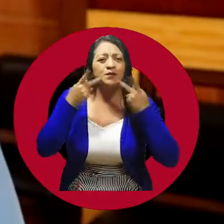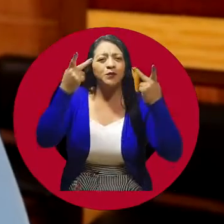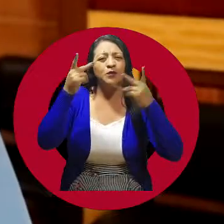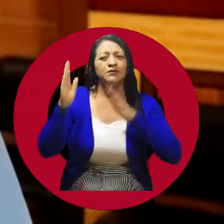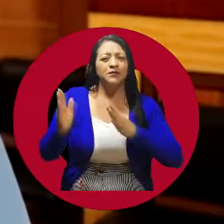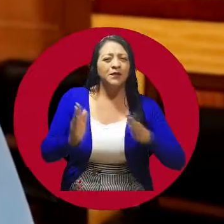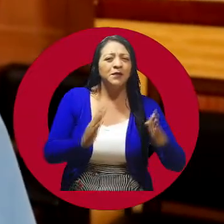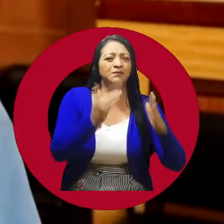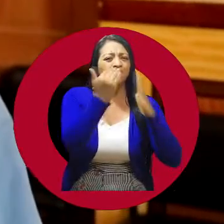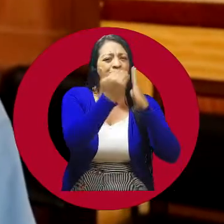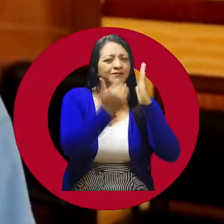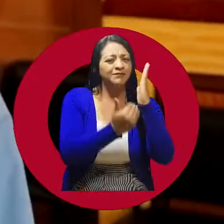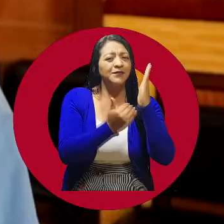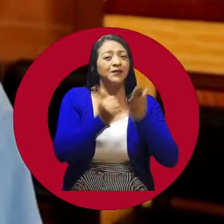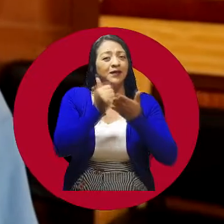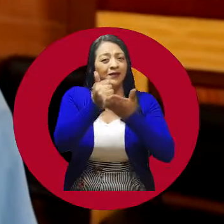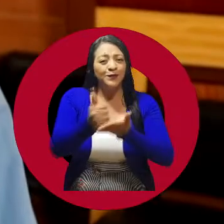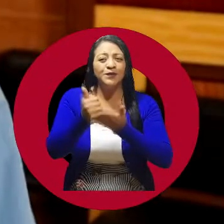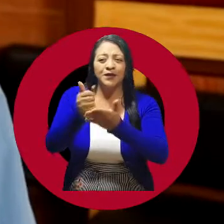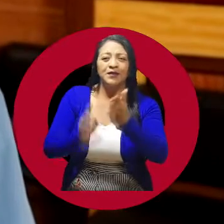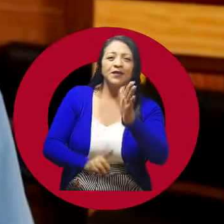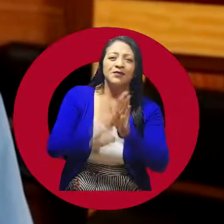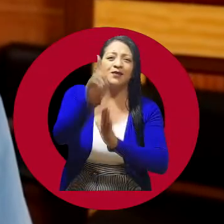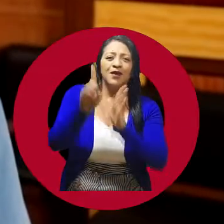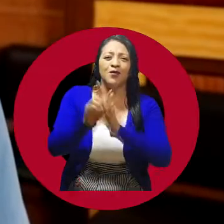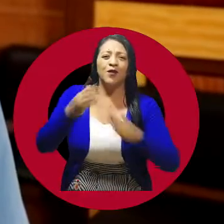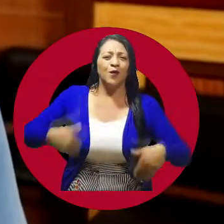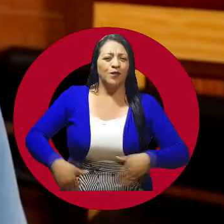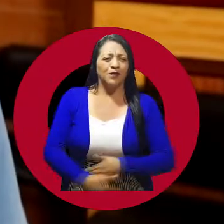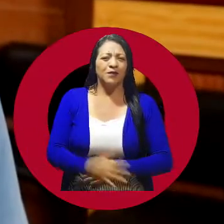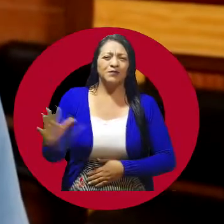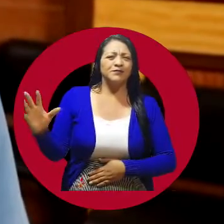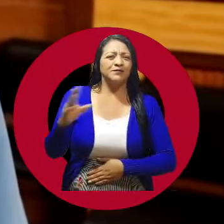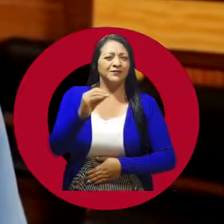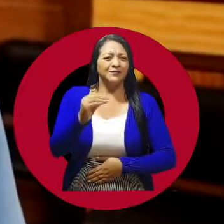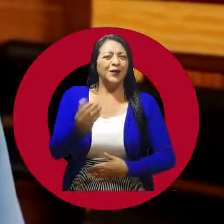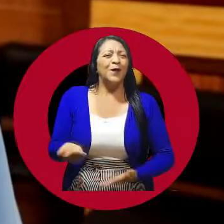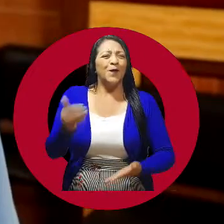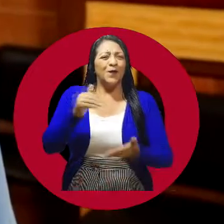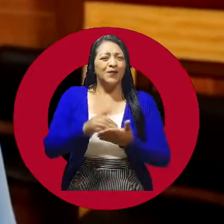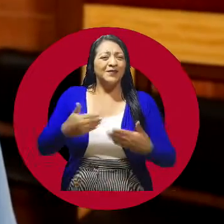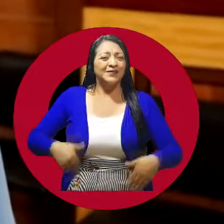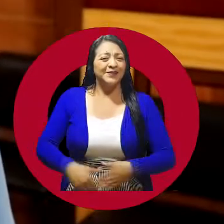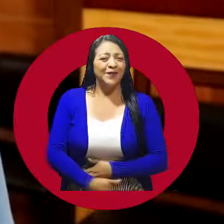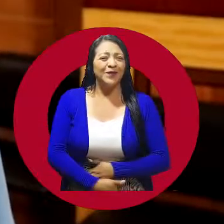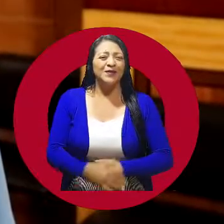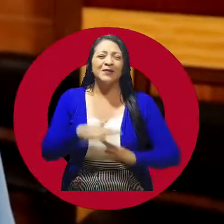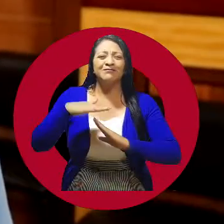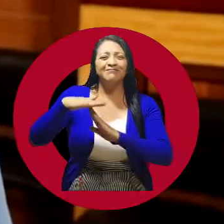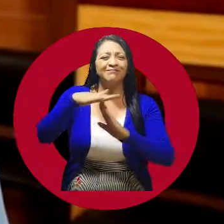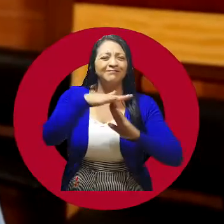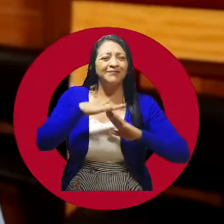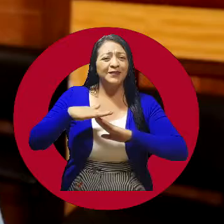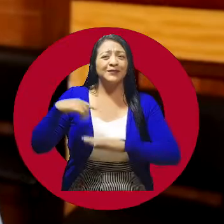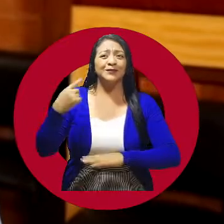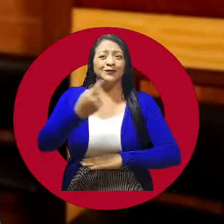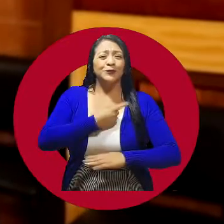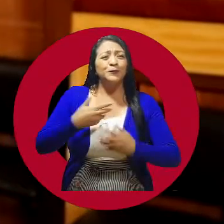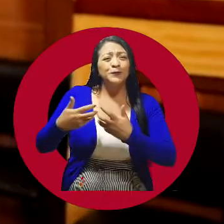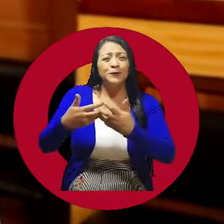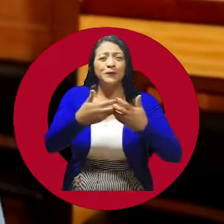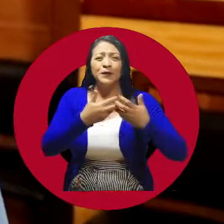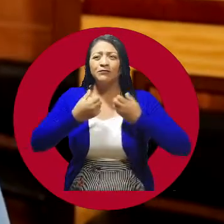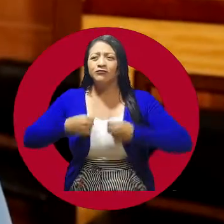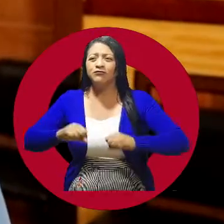políticas públicas, ordenanzas, que permitan un desarrollo de Otavalo y que volvamos a tener ese Otavalo de paz, ¿no?, en el que